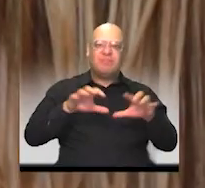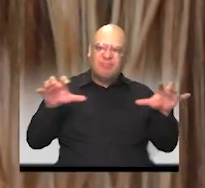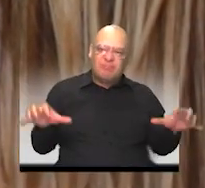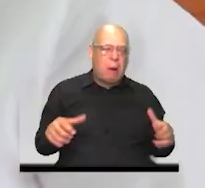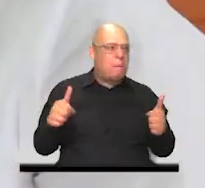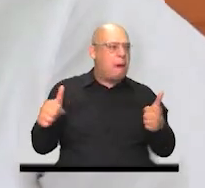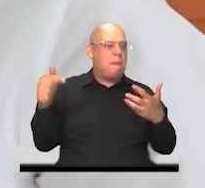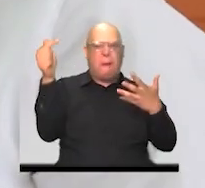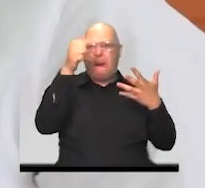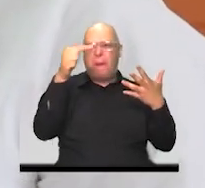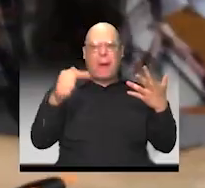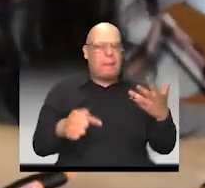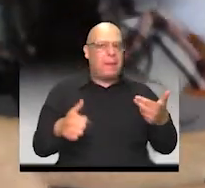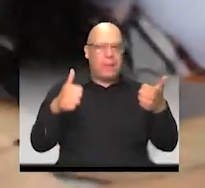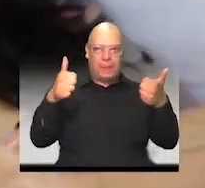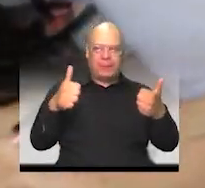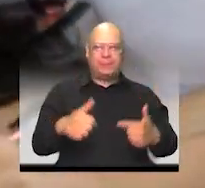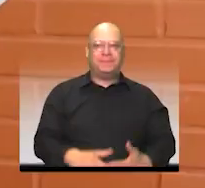general.